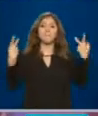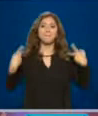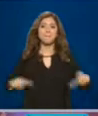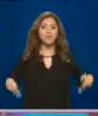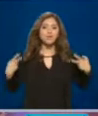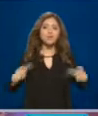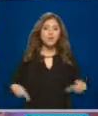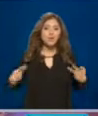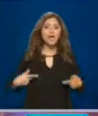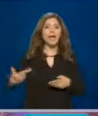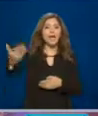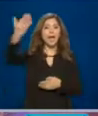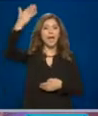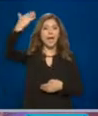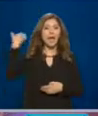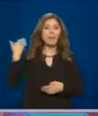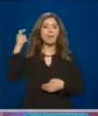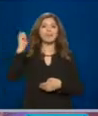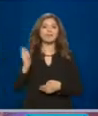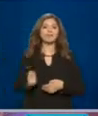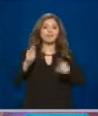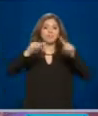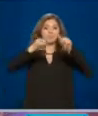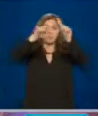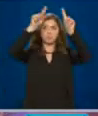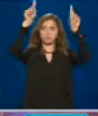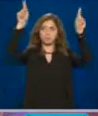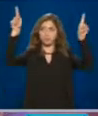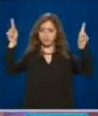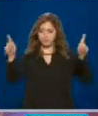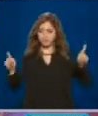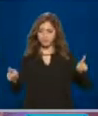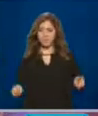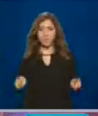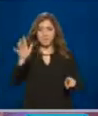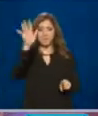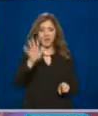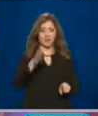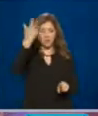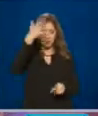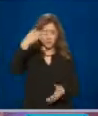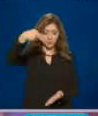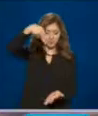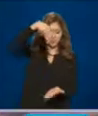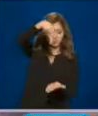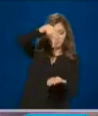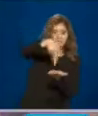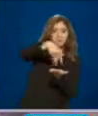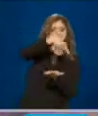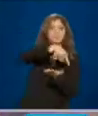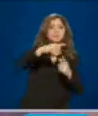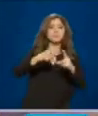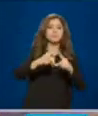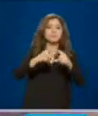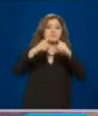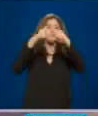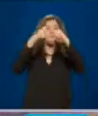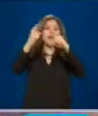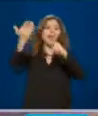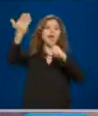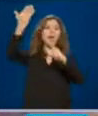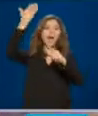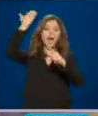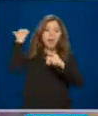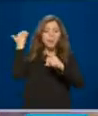el ostensorio, que es como el coso redondo que parece sol y en medio está, en el viril está la hostia,